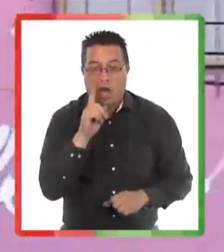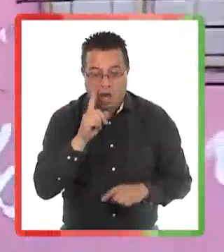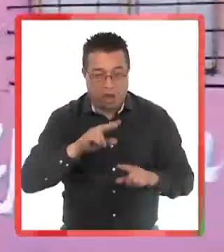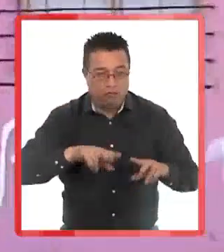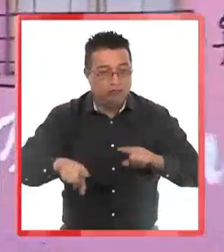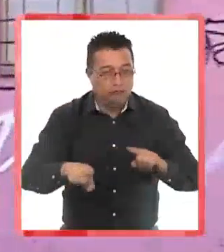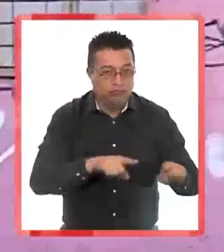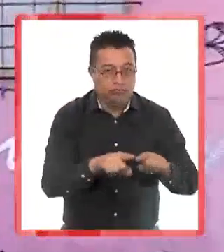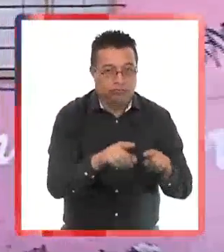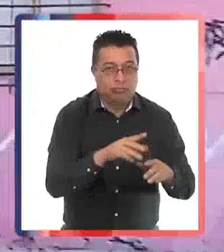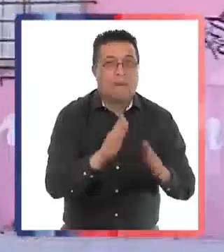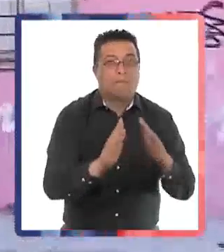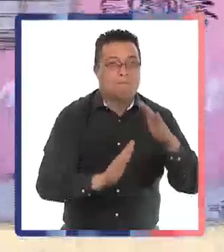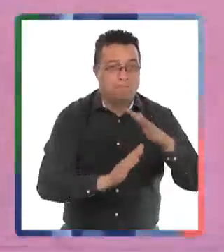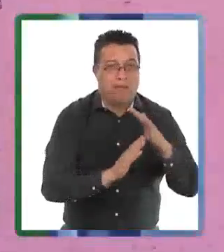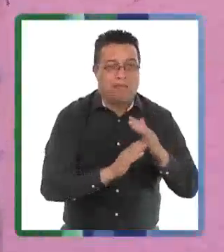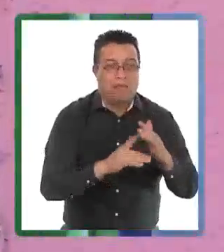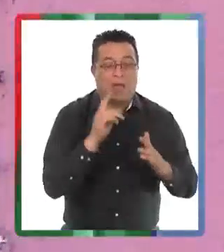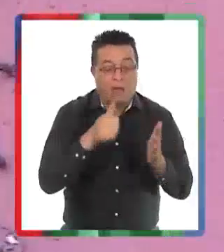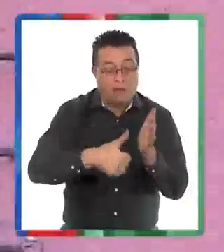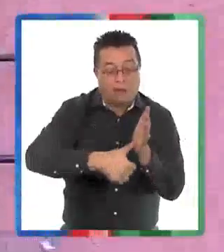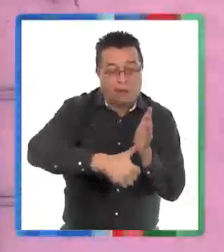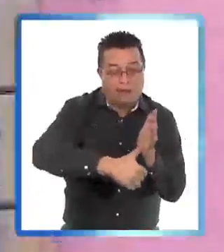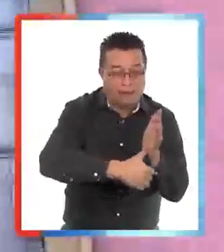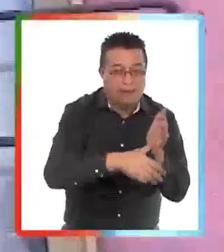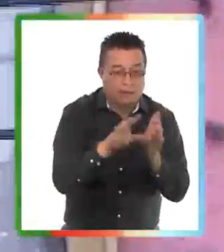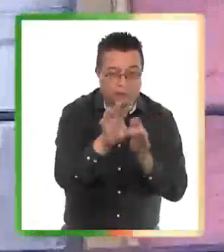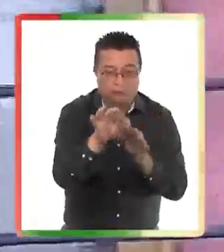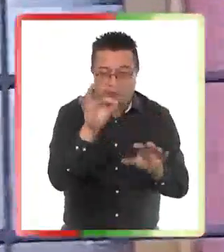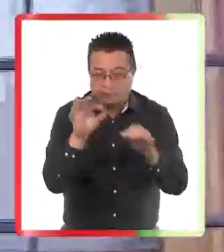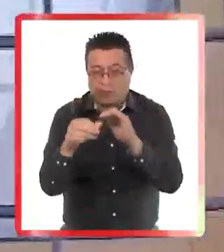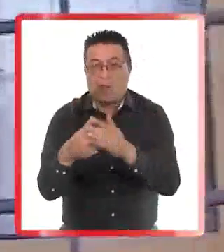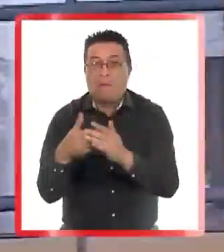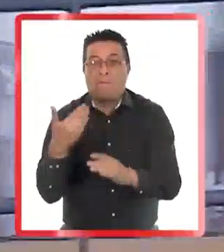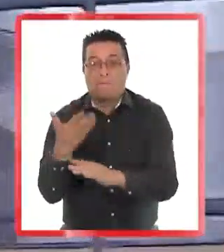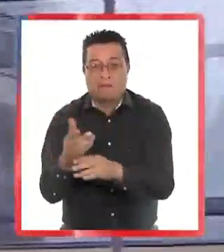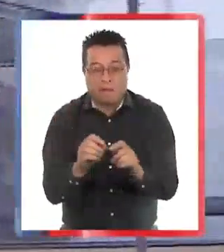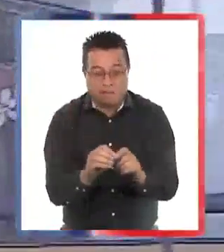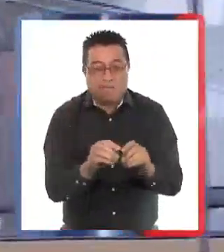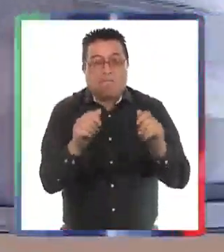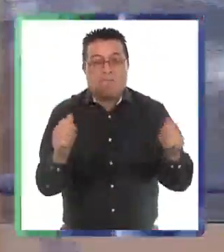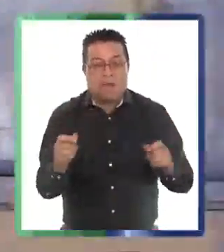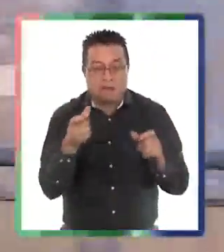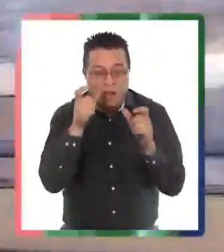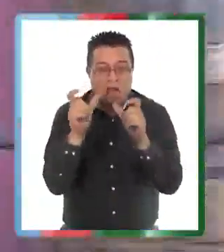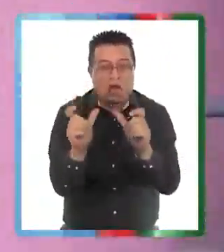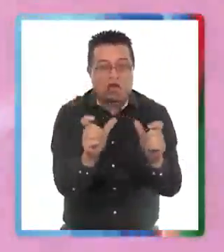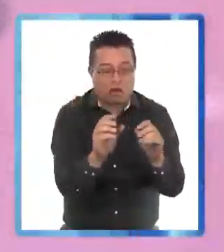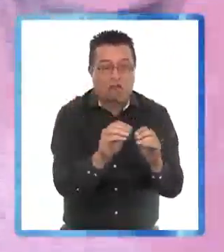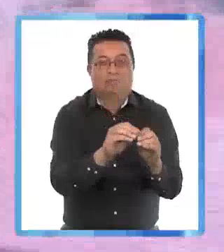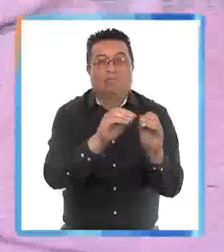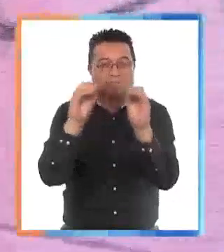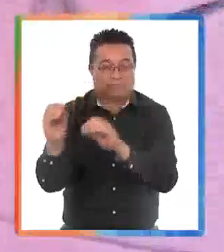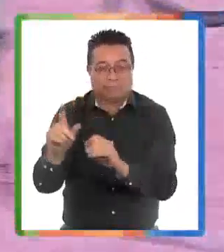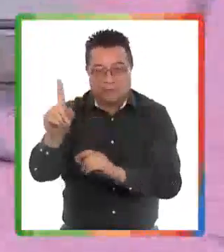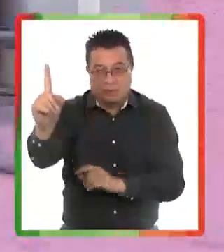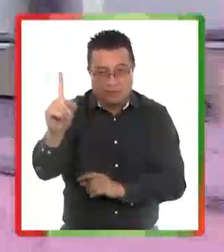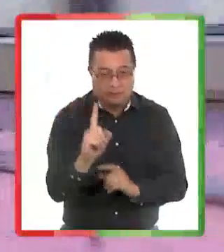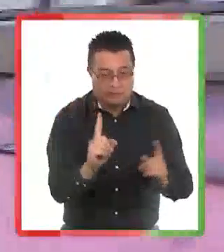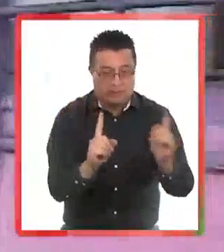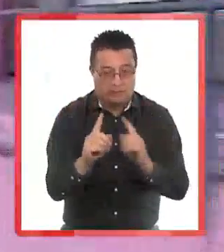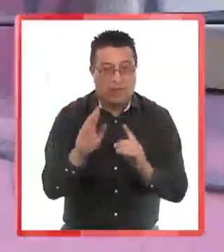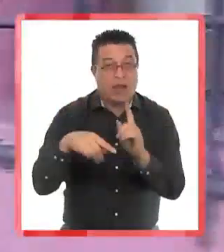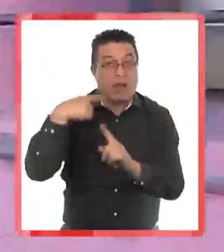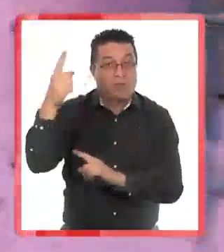Normal. Pero todavía hay pericias pendientes, por ejemplo, de huellas dactilares que llevaron a la Fiscalía a pedir ampliar el control